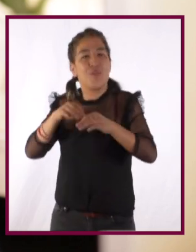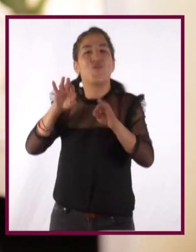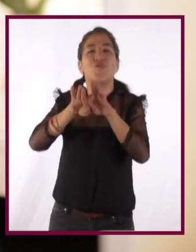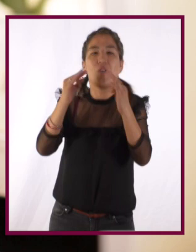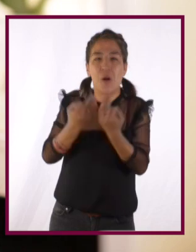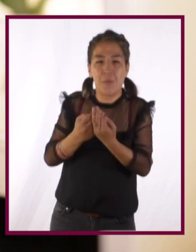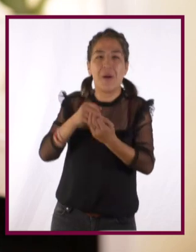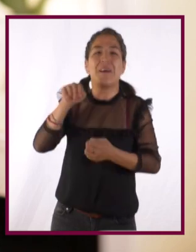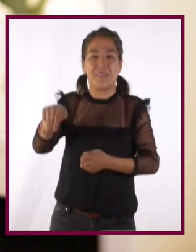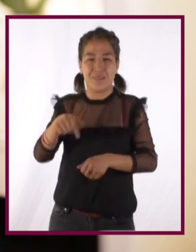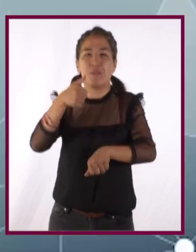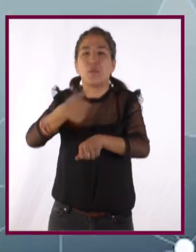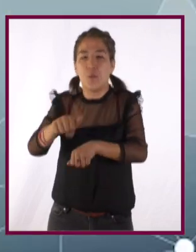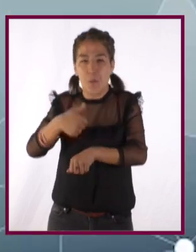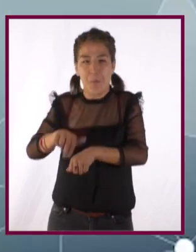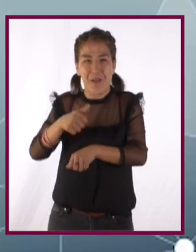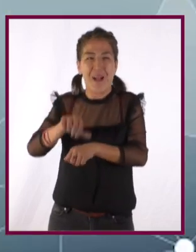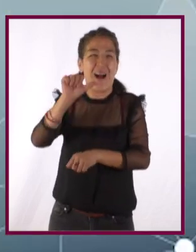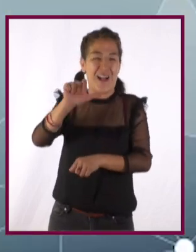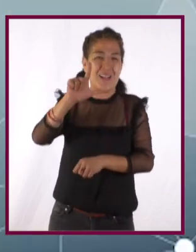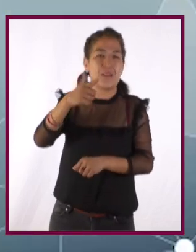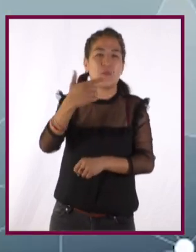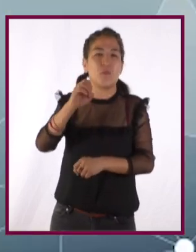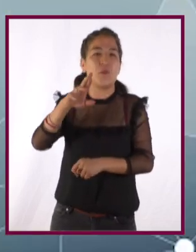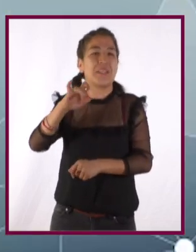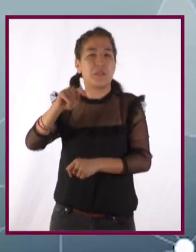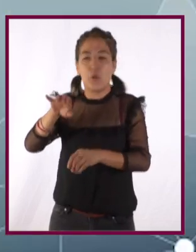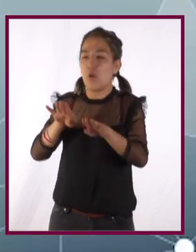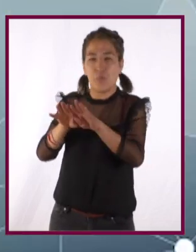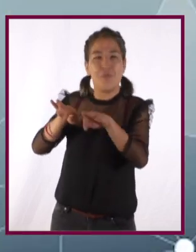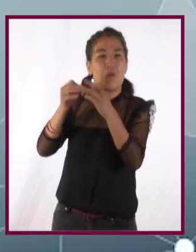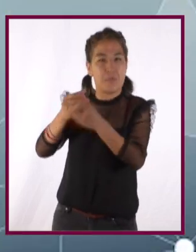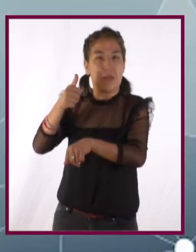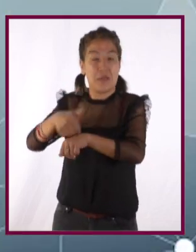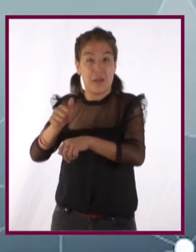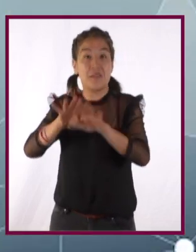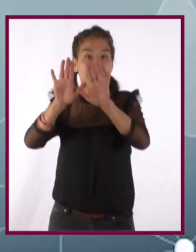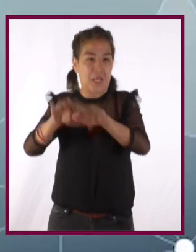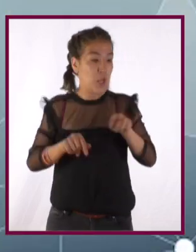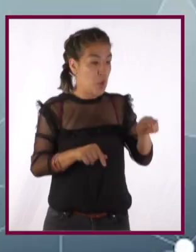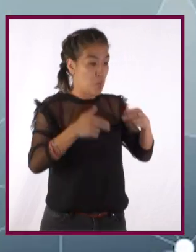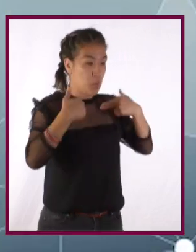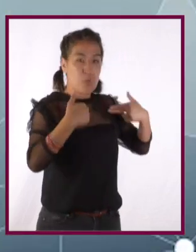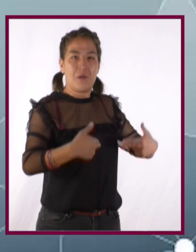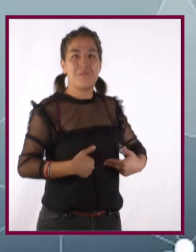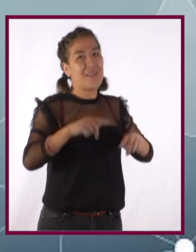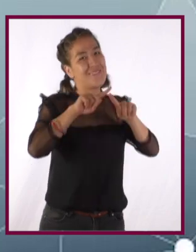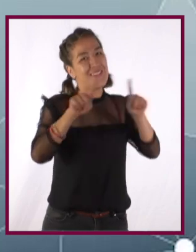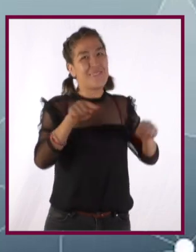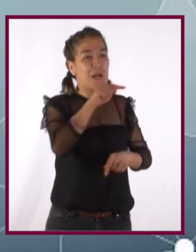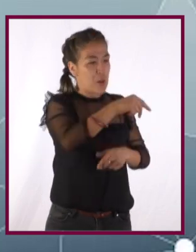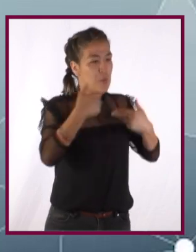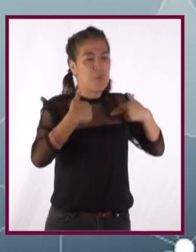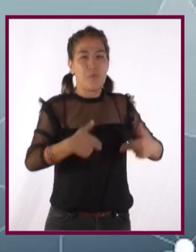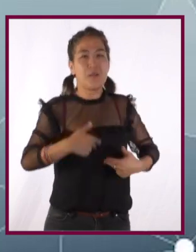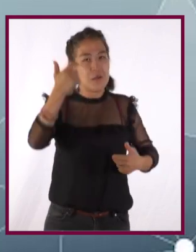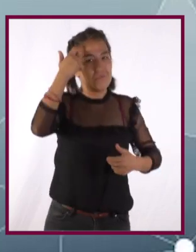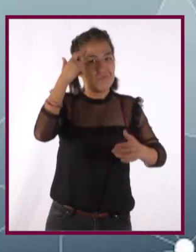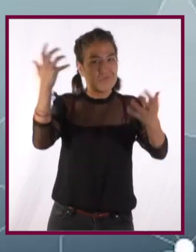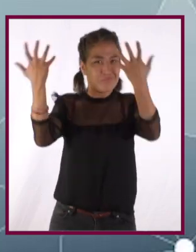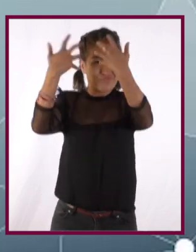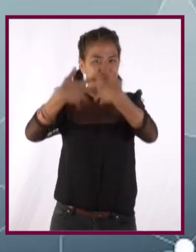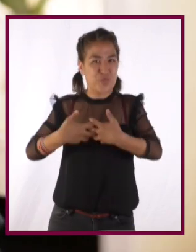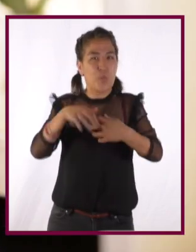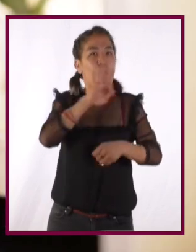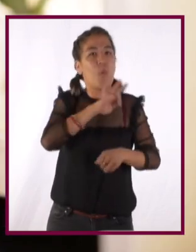dice hay que seguir cierta línea, pero el ser humano tiene la posibilidad de cambiar de opinión en cierto